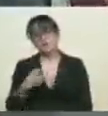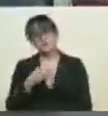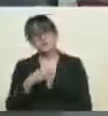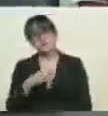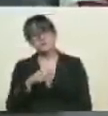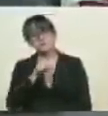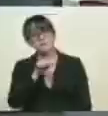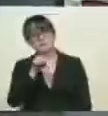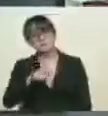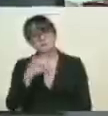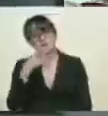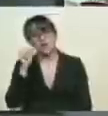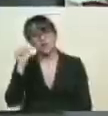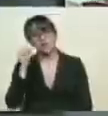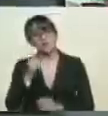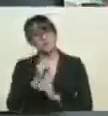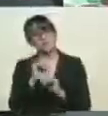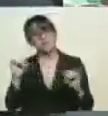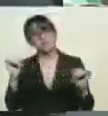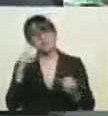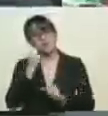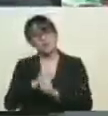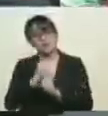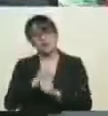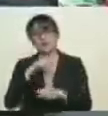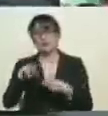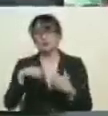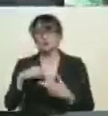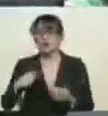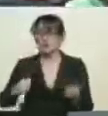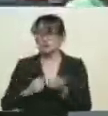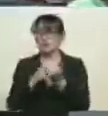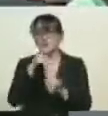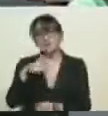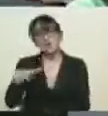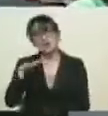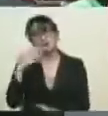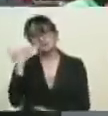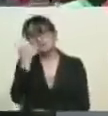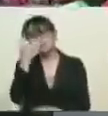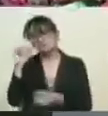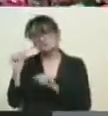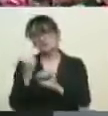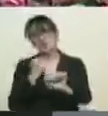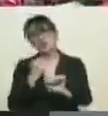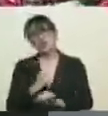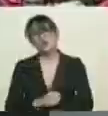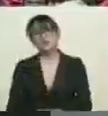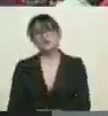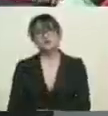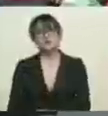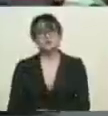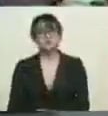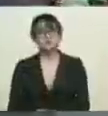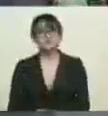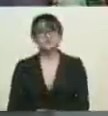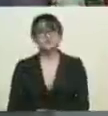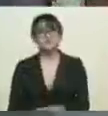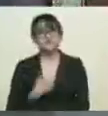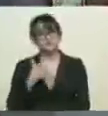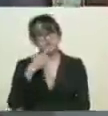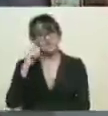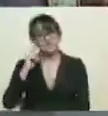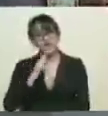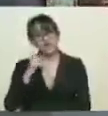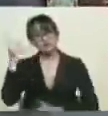independiente, digno, soberano, obrero, revolucionario, antiimperialista. Porque soy un presidente bolivariano